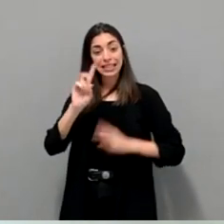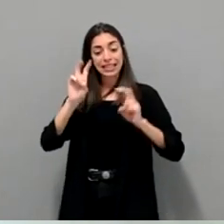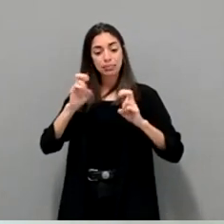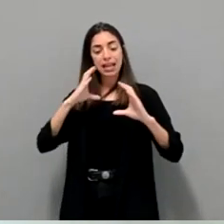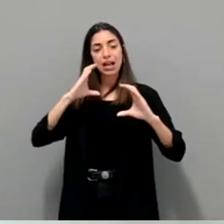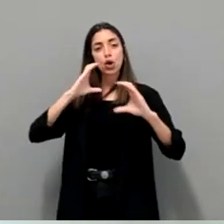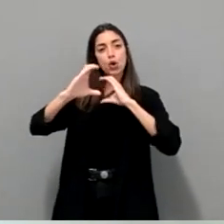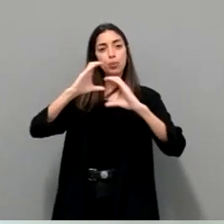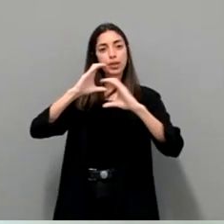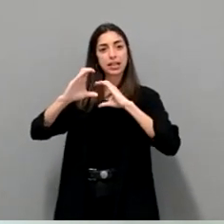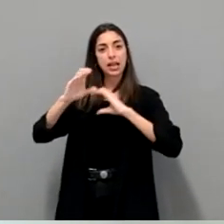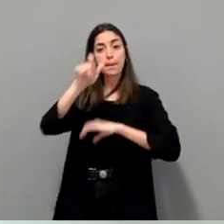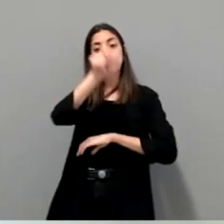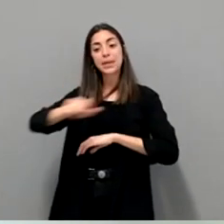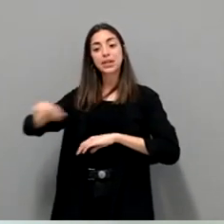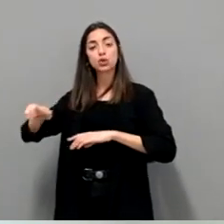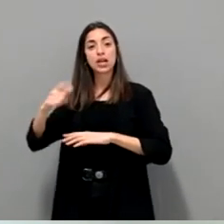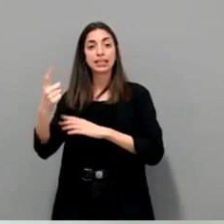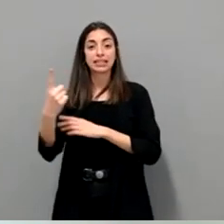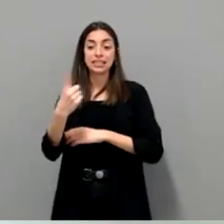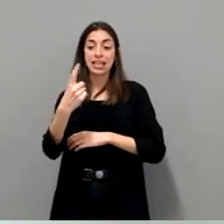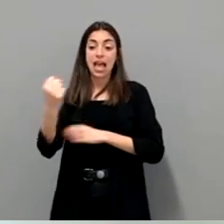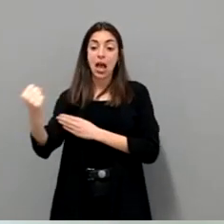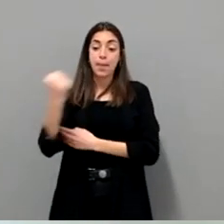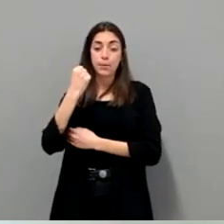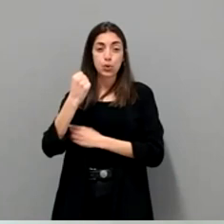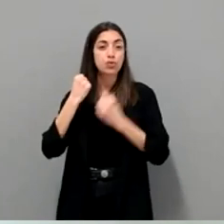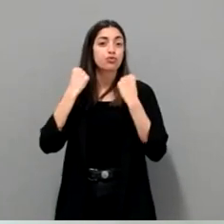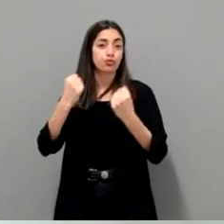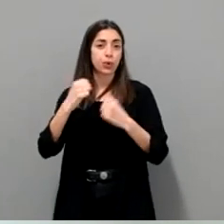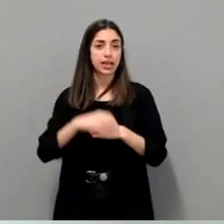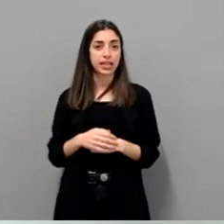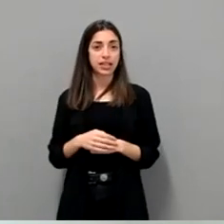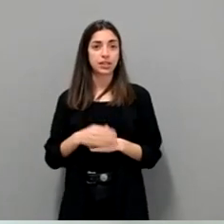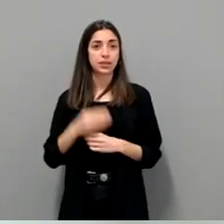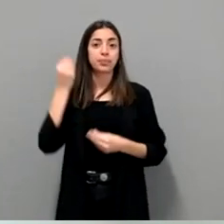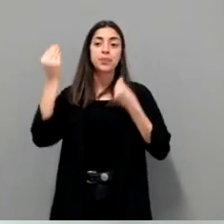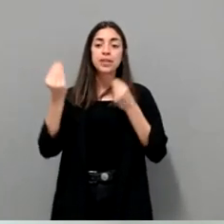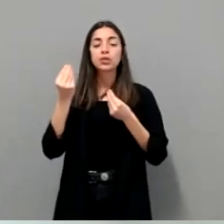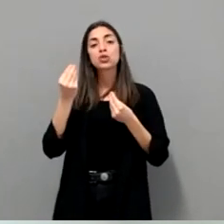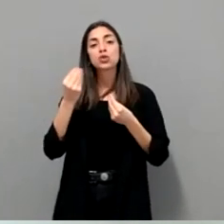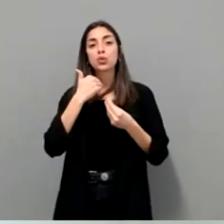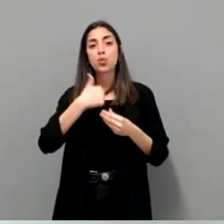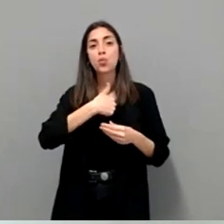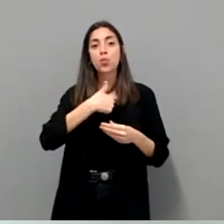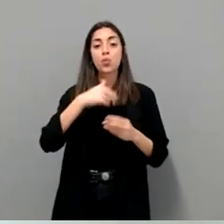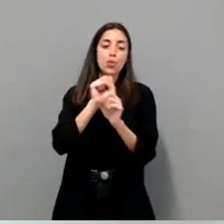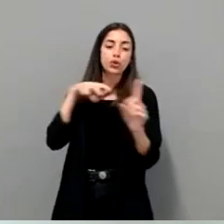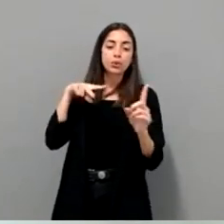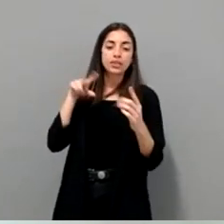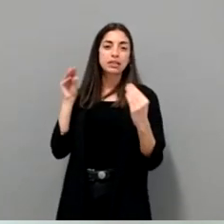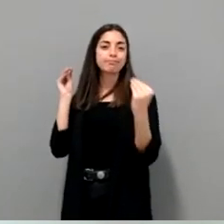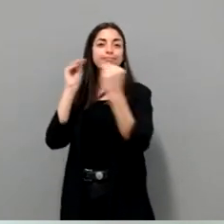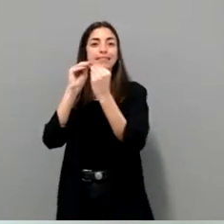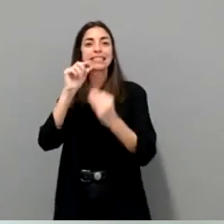de las personas con grandes necesidades de apoyo. Una postura coincidente con Silvia. Y lo